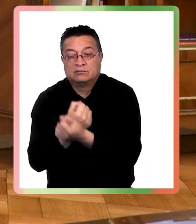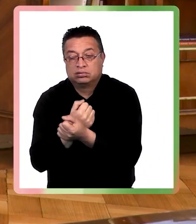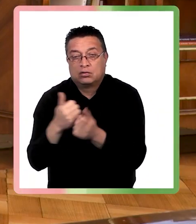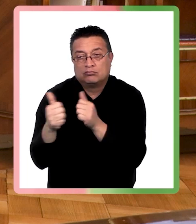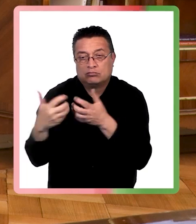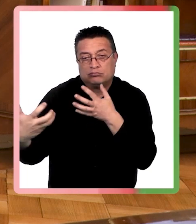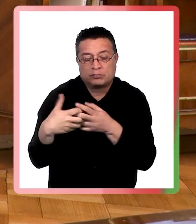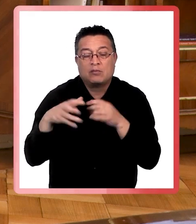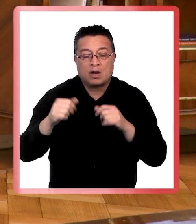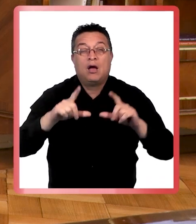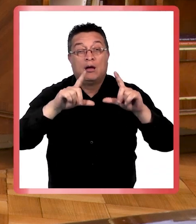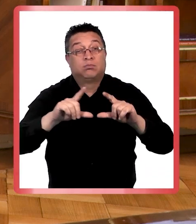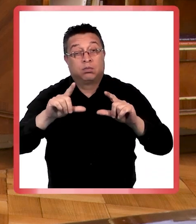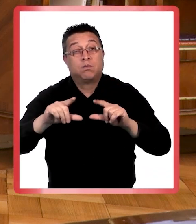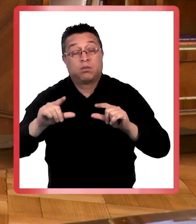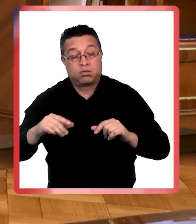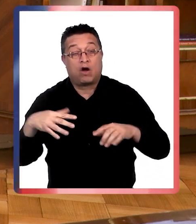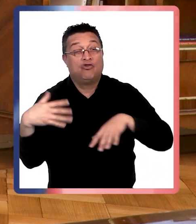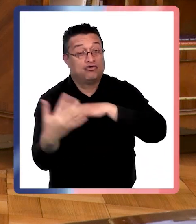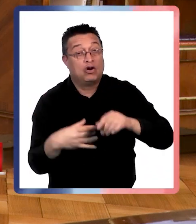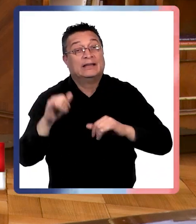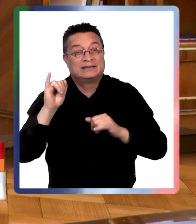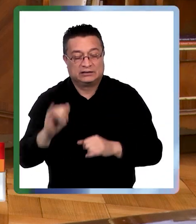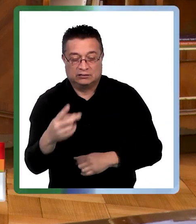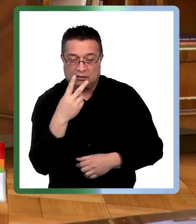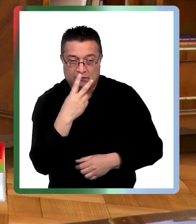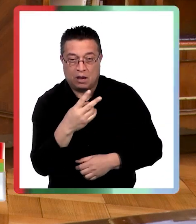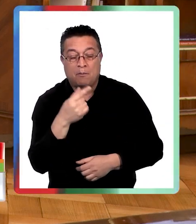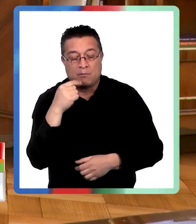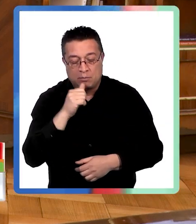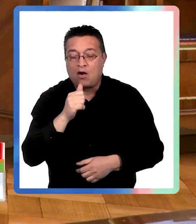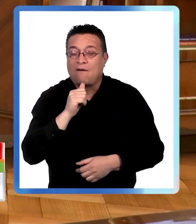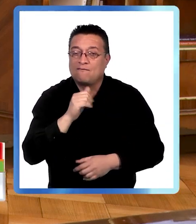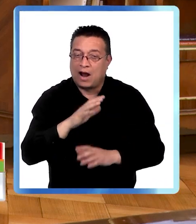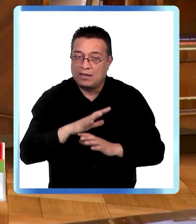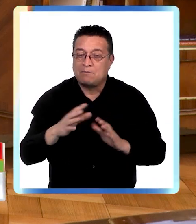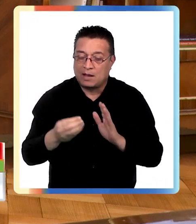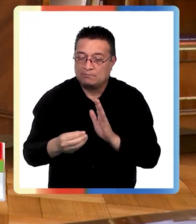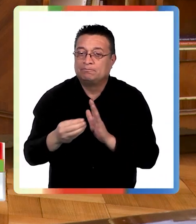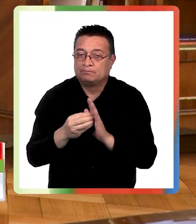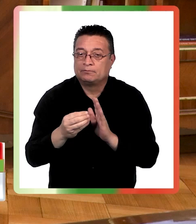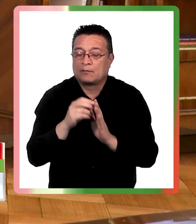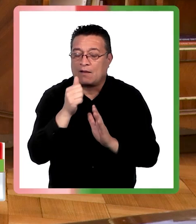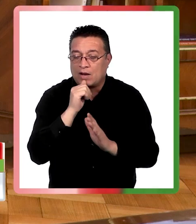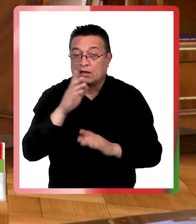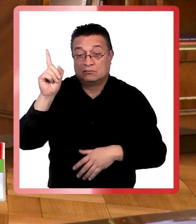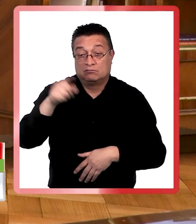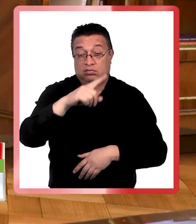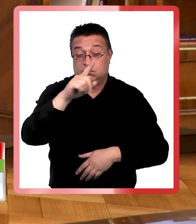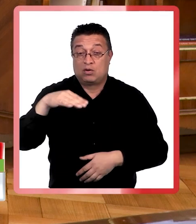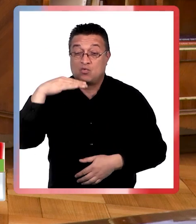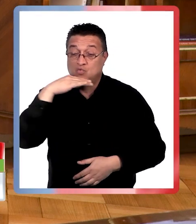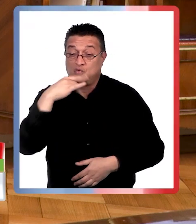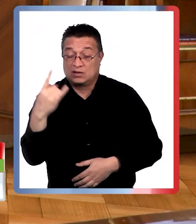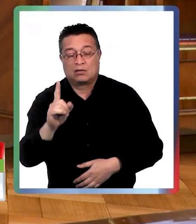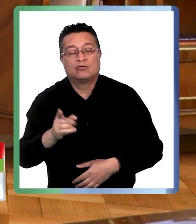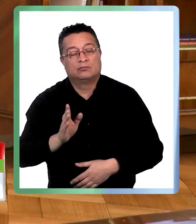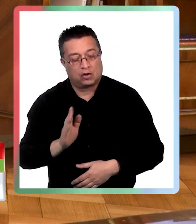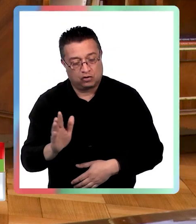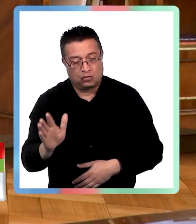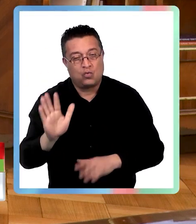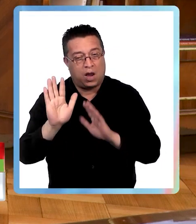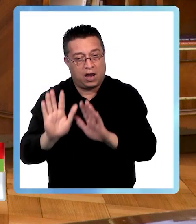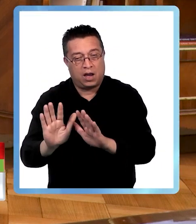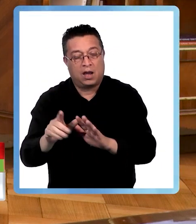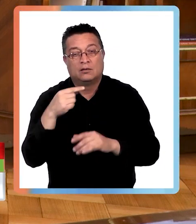una baja en las acciones violentas, pero que todavía no es suficiente para retirar el estado de emergencia. Y sobre todo no es suficiente en la medida que todavía